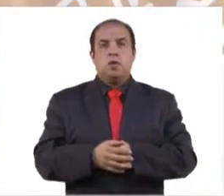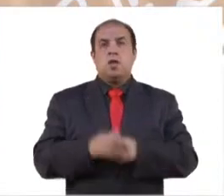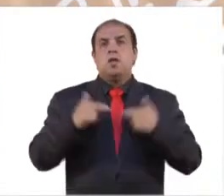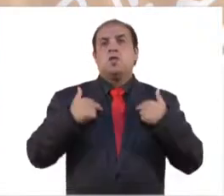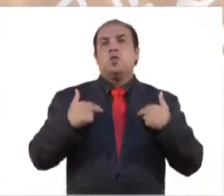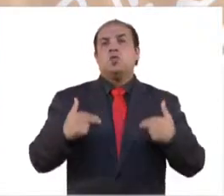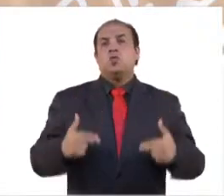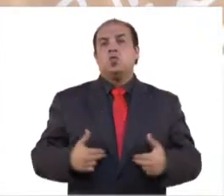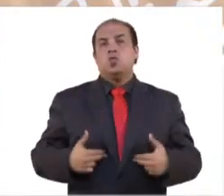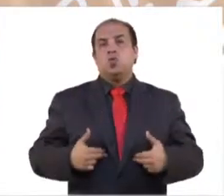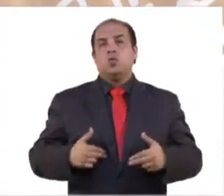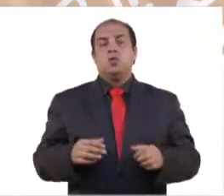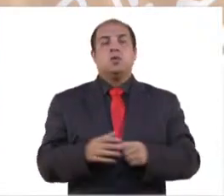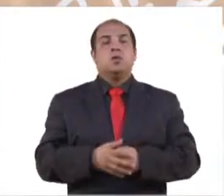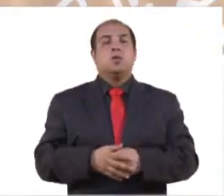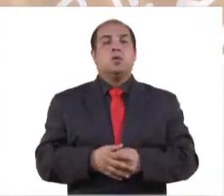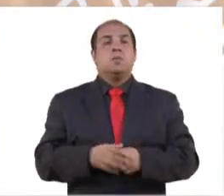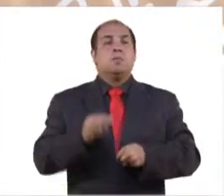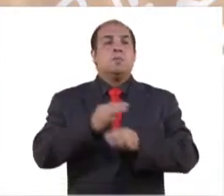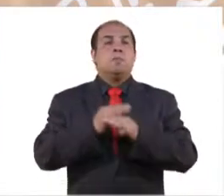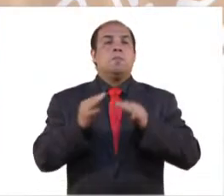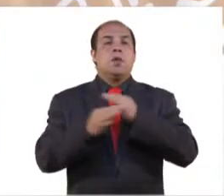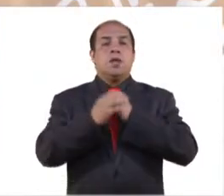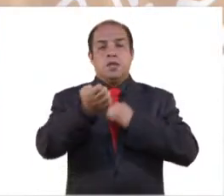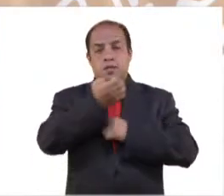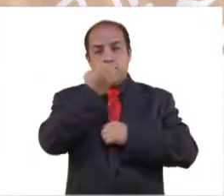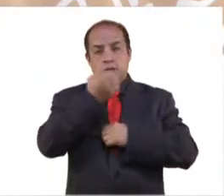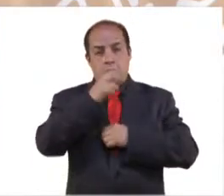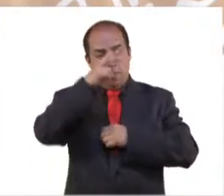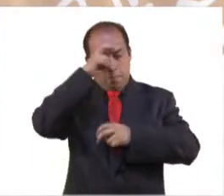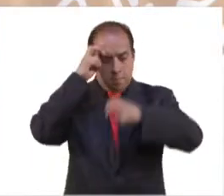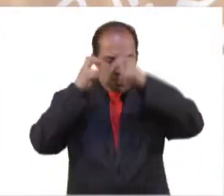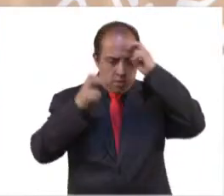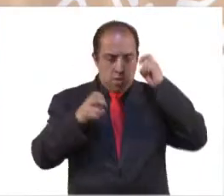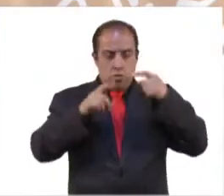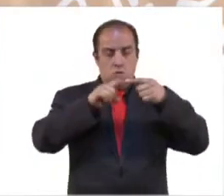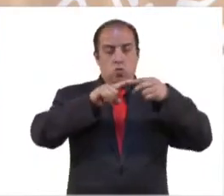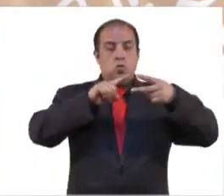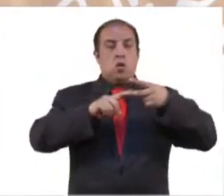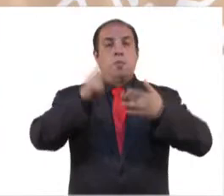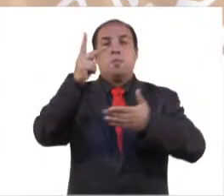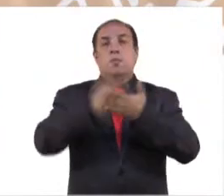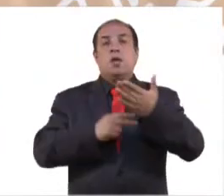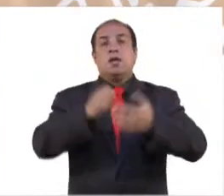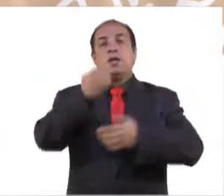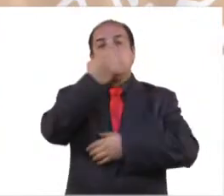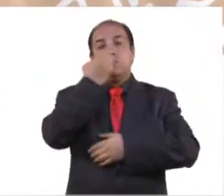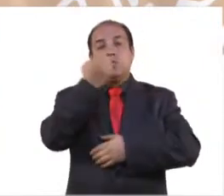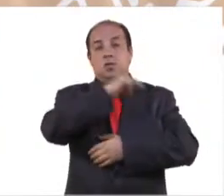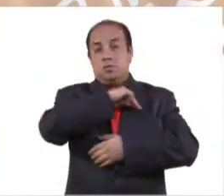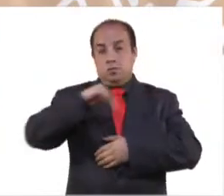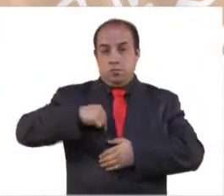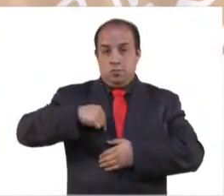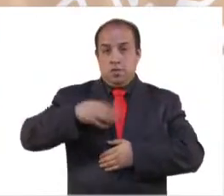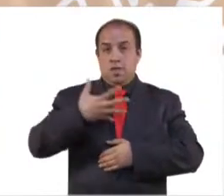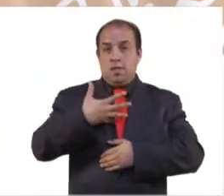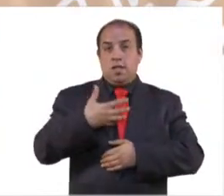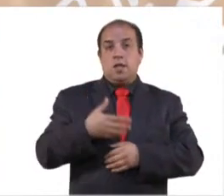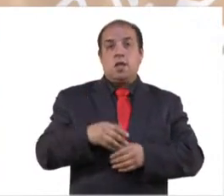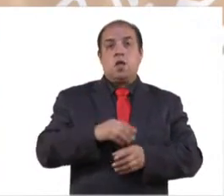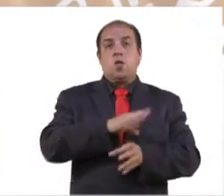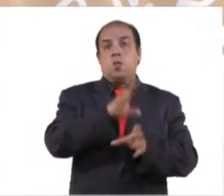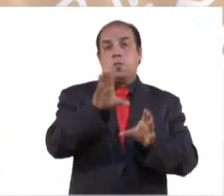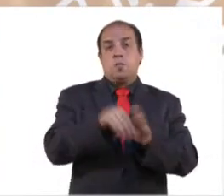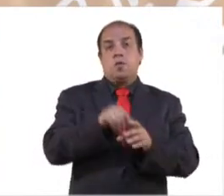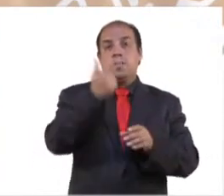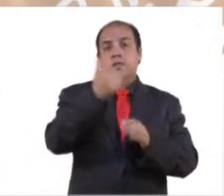uniformes escolares en verano y el programa La Escuela es Nuestra, que en total son cerca de 7.500